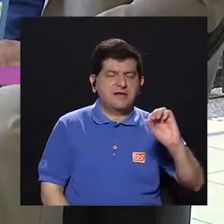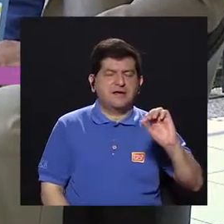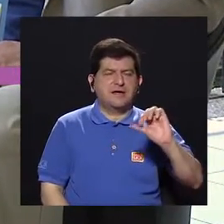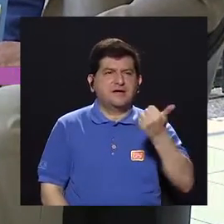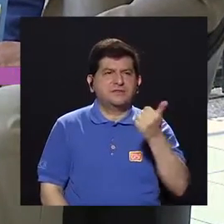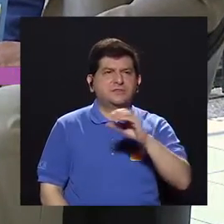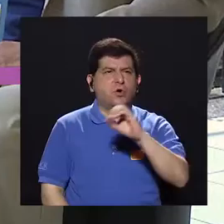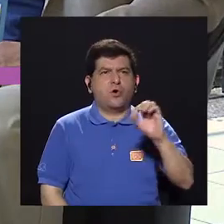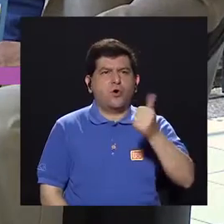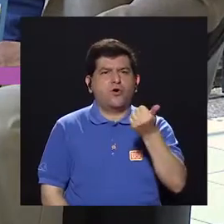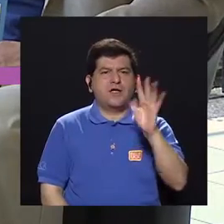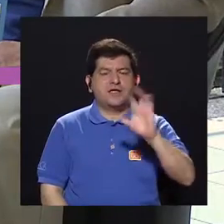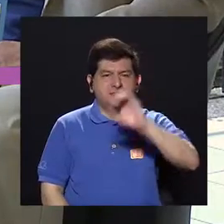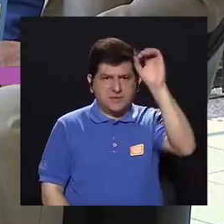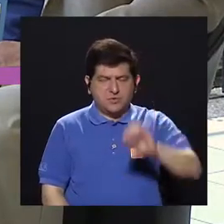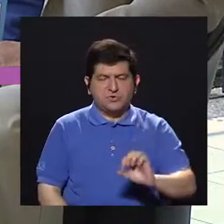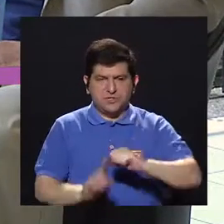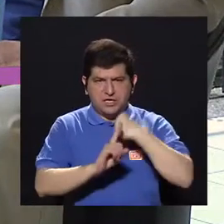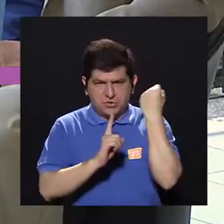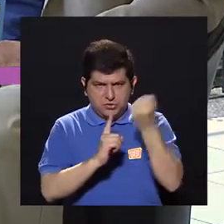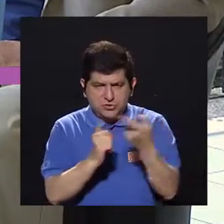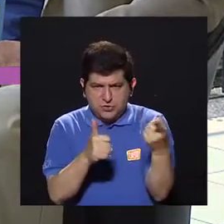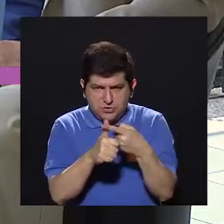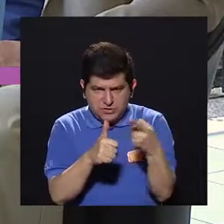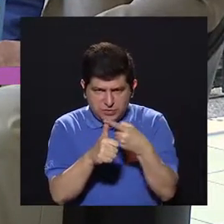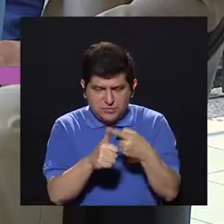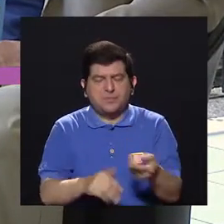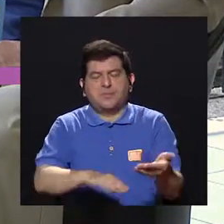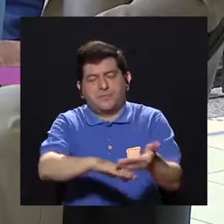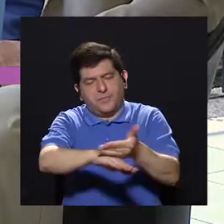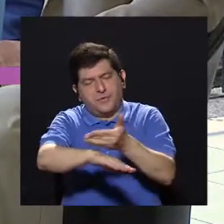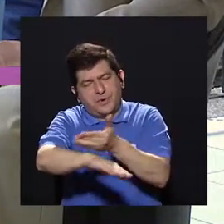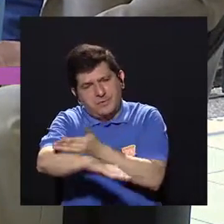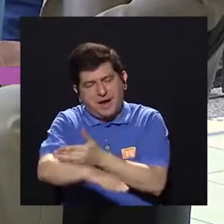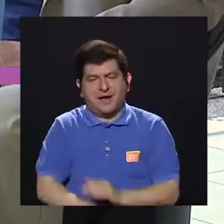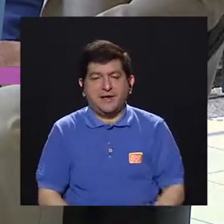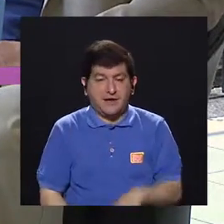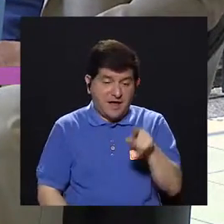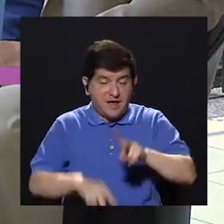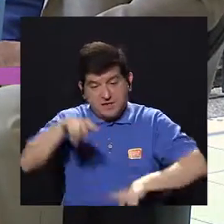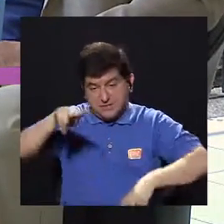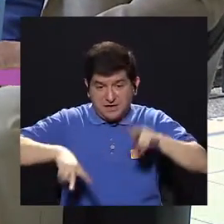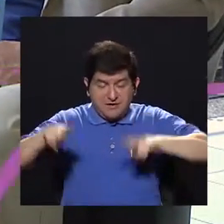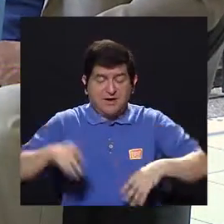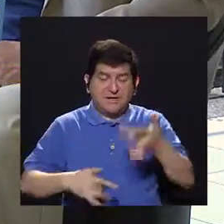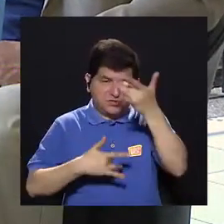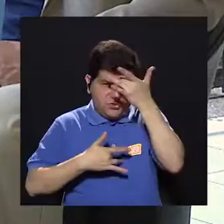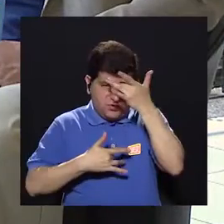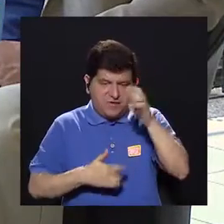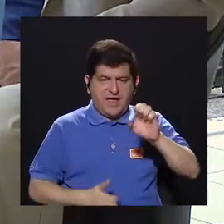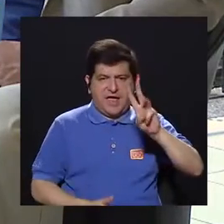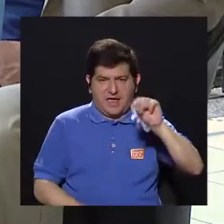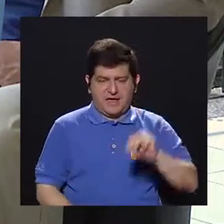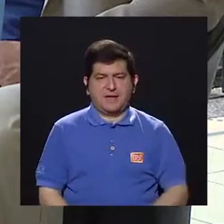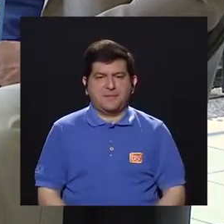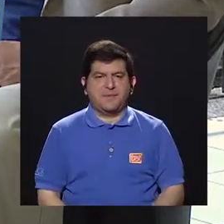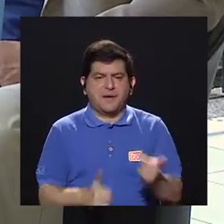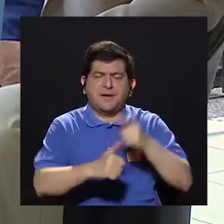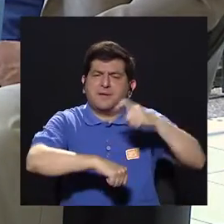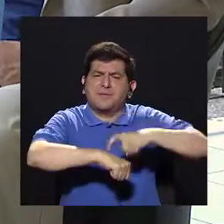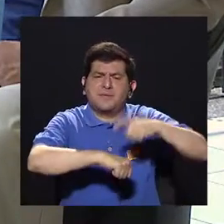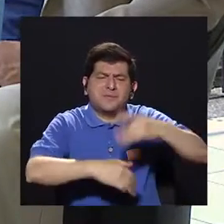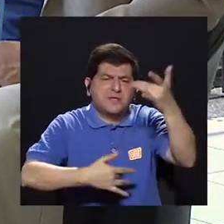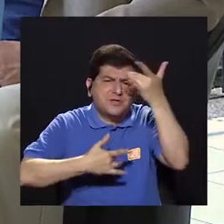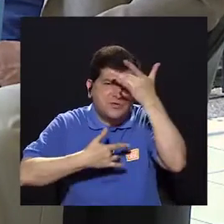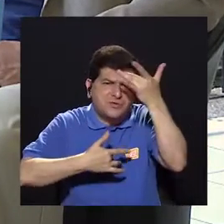primariamente progresiva. Esto es una variante de la esclerosis múltiple en que desde el principio de la enfermedad va a tener usualmente trastornos de la